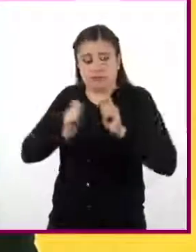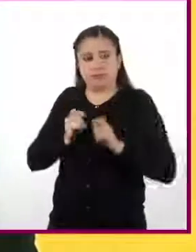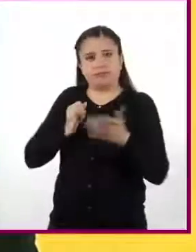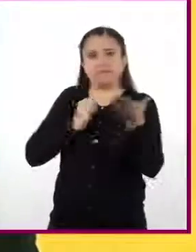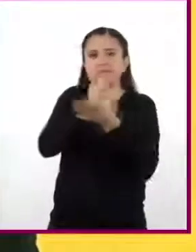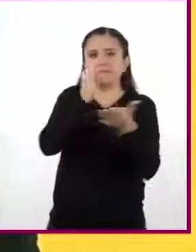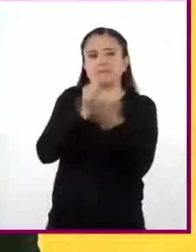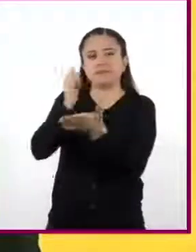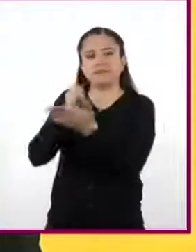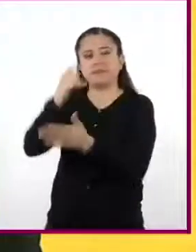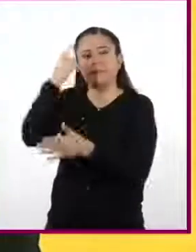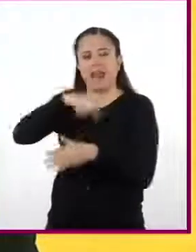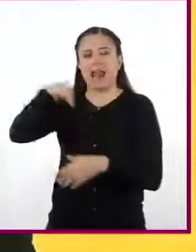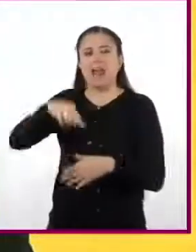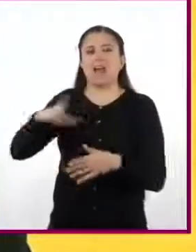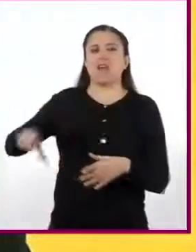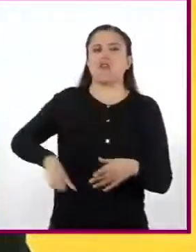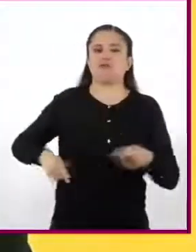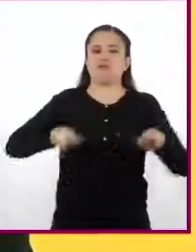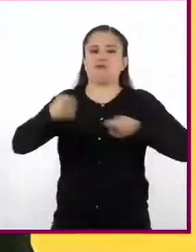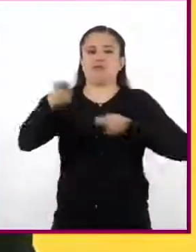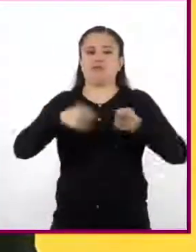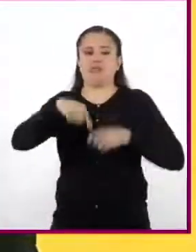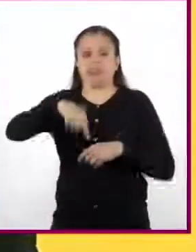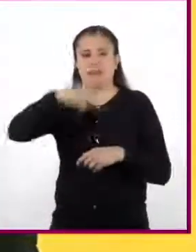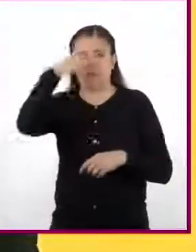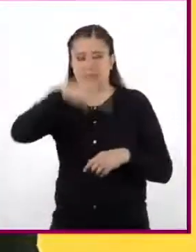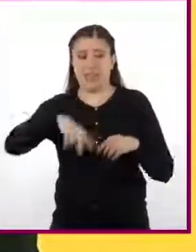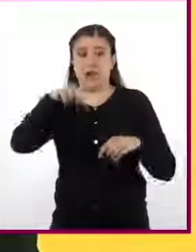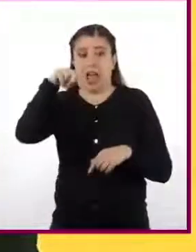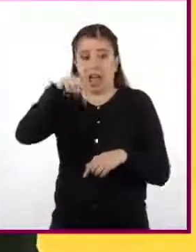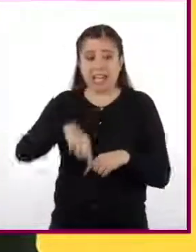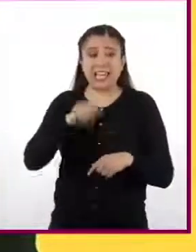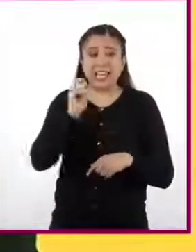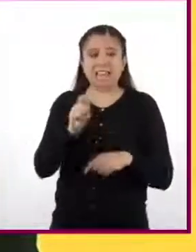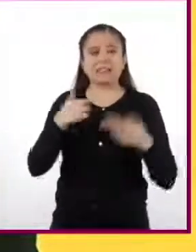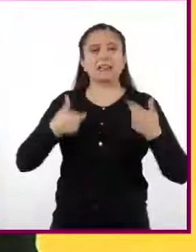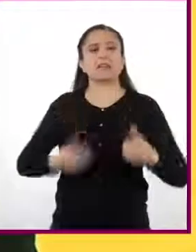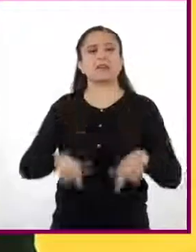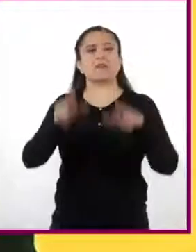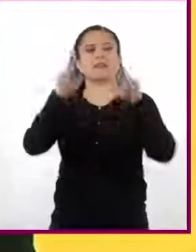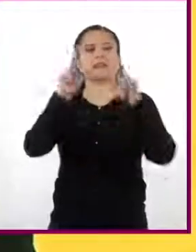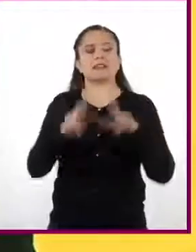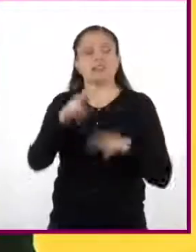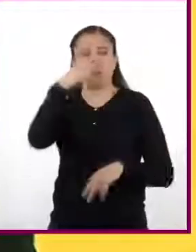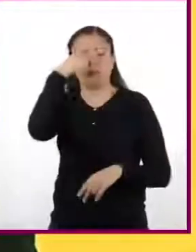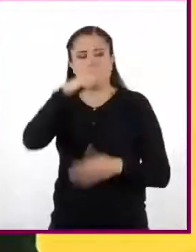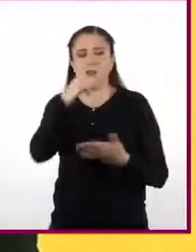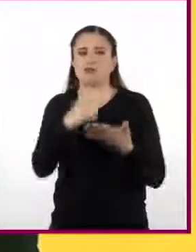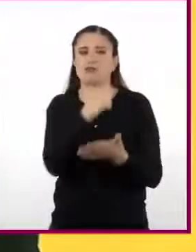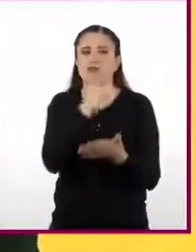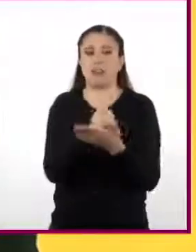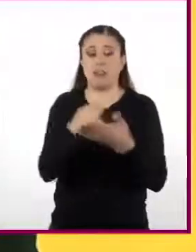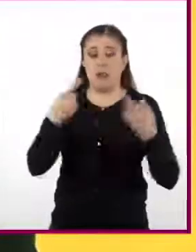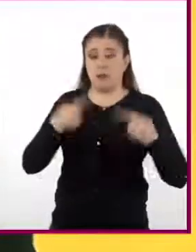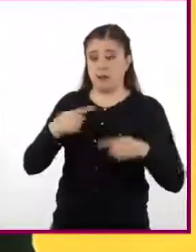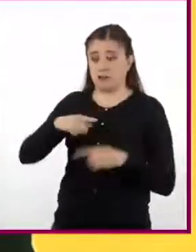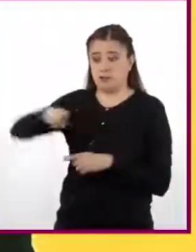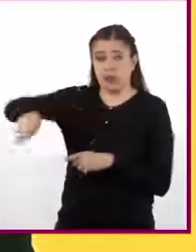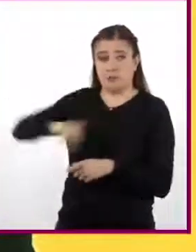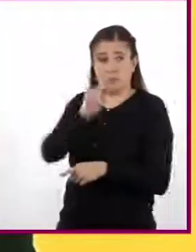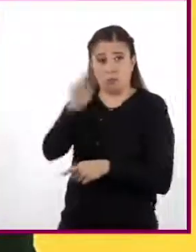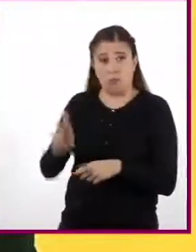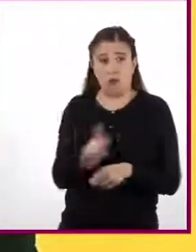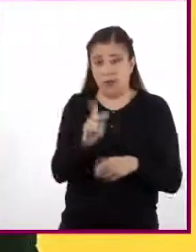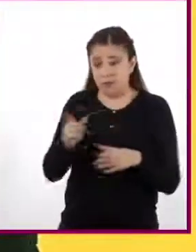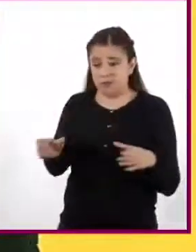que guiarán al país. México es una república representativa. Esto significa que el pueblo nombra a un grupo de